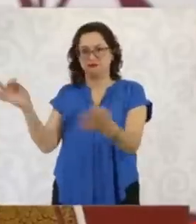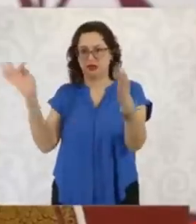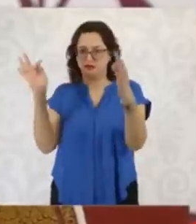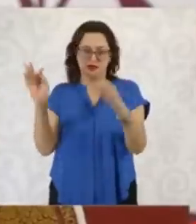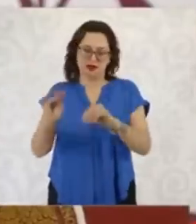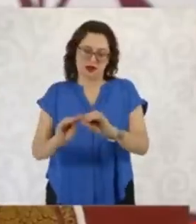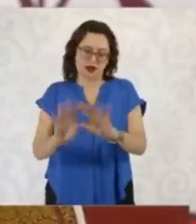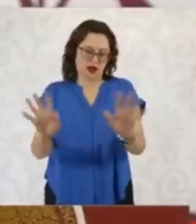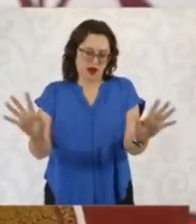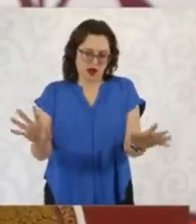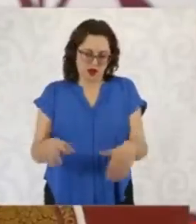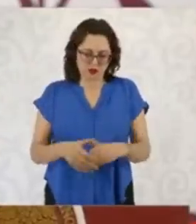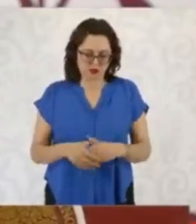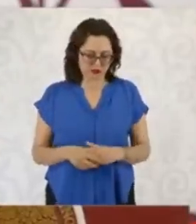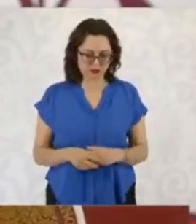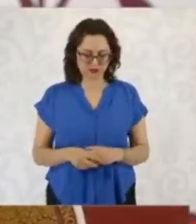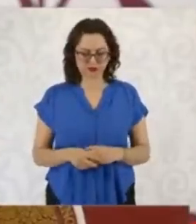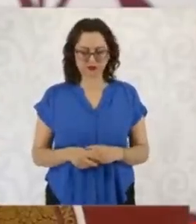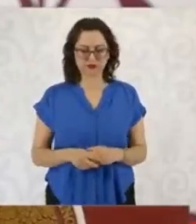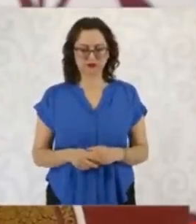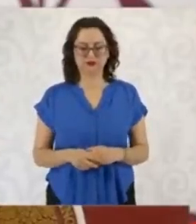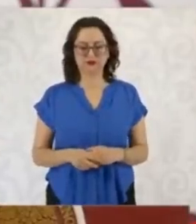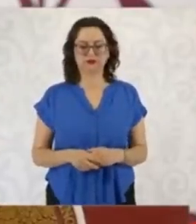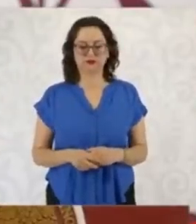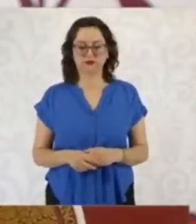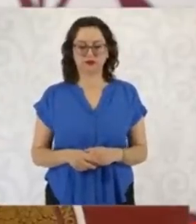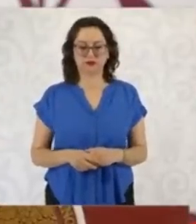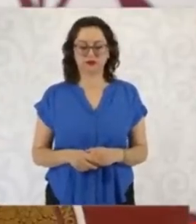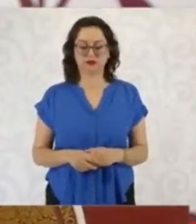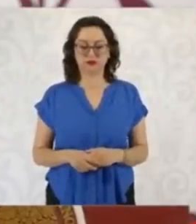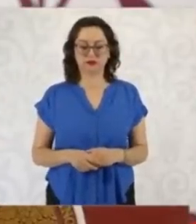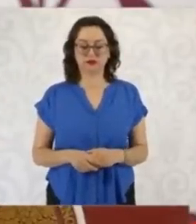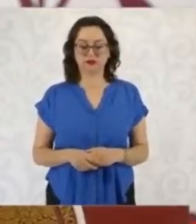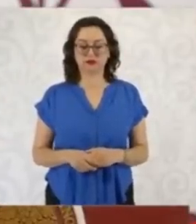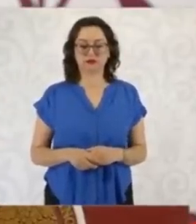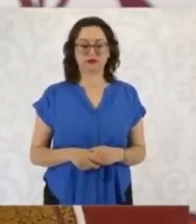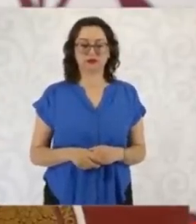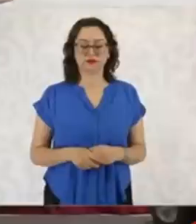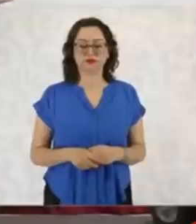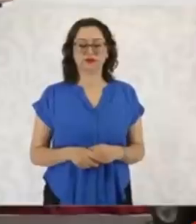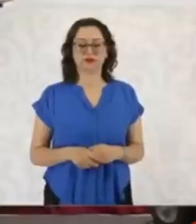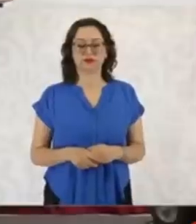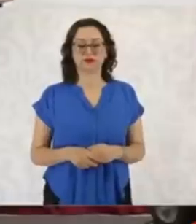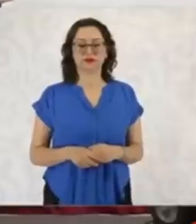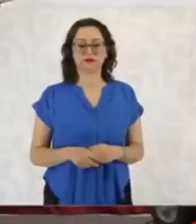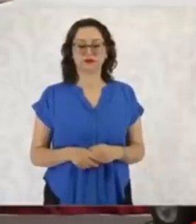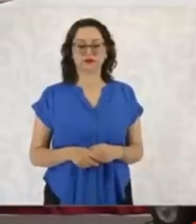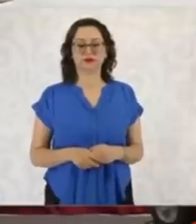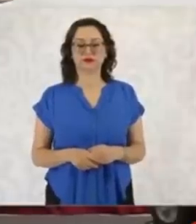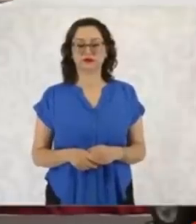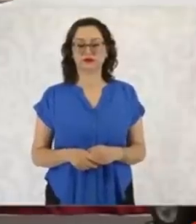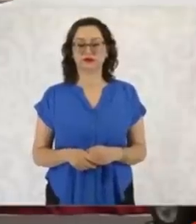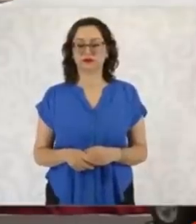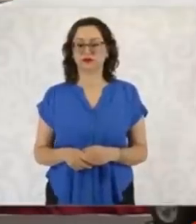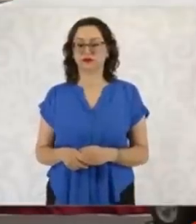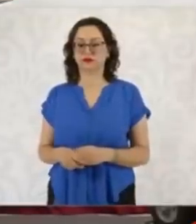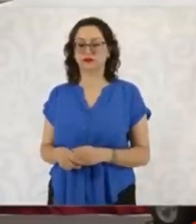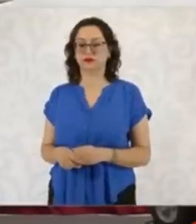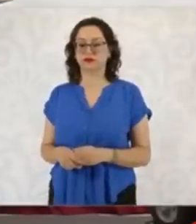obviamente, a la opinión pública de cuál fue el desempeño. Pero no solamente se trata